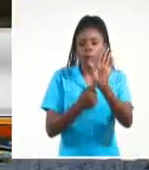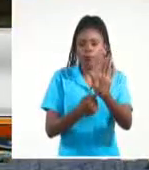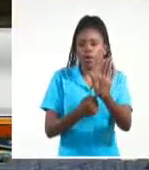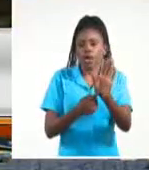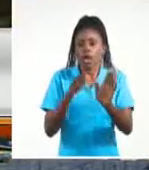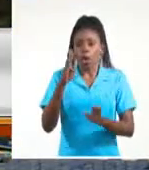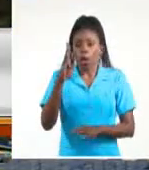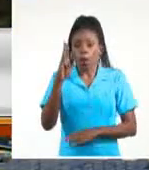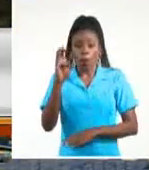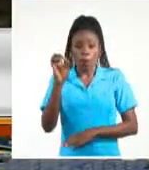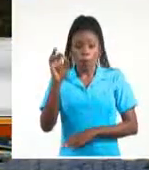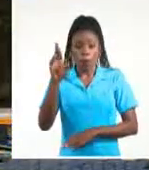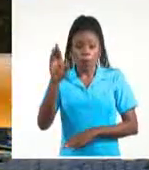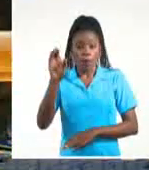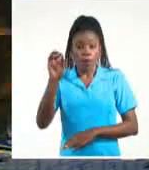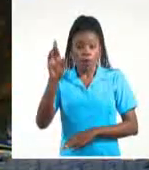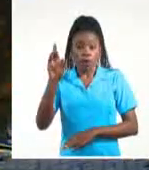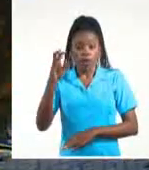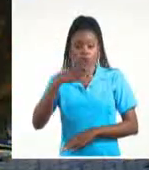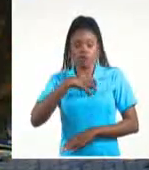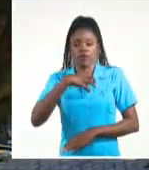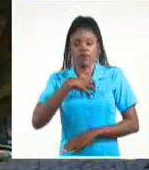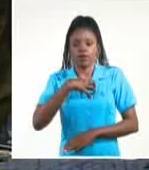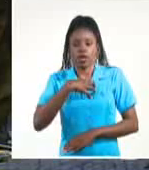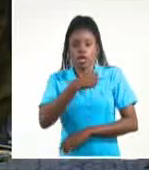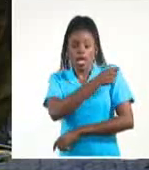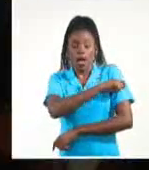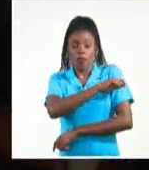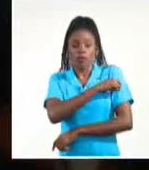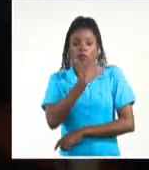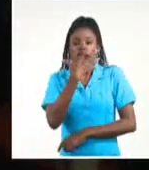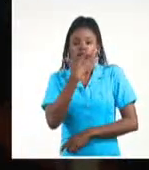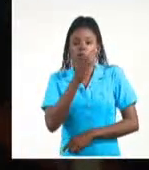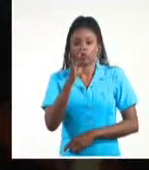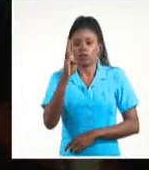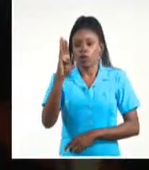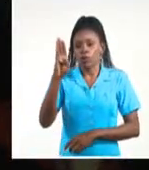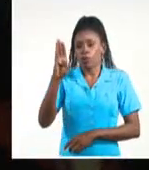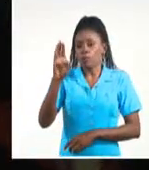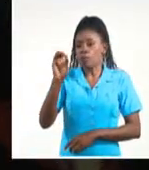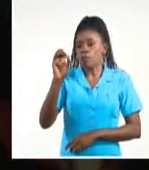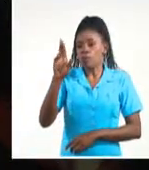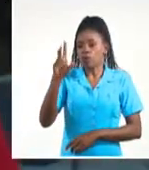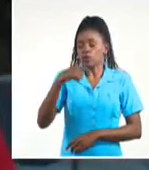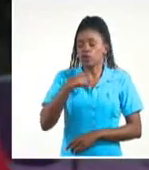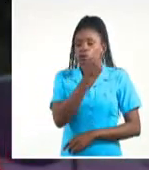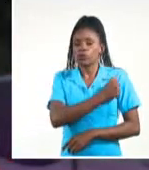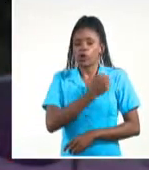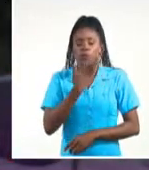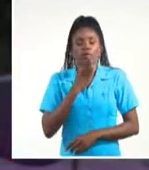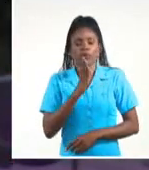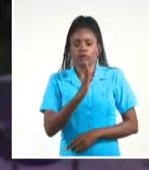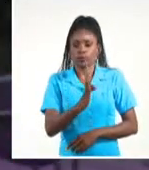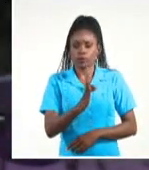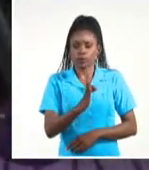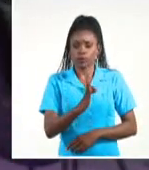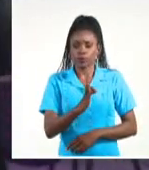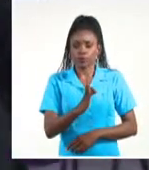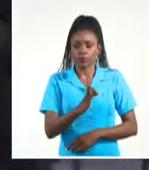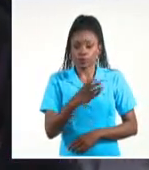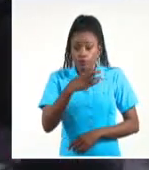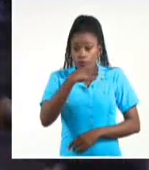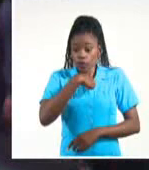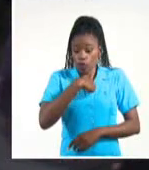bolero requería. El público es amante del bolero. Yo al menos lo amo, lo respeto y